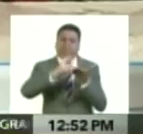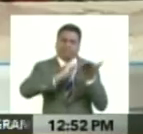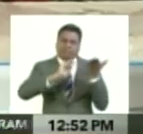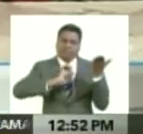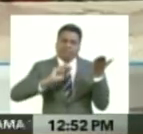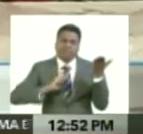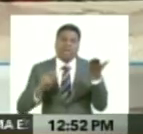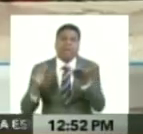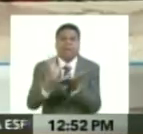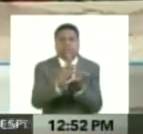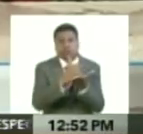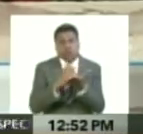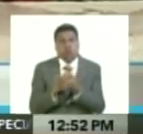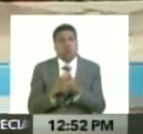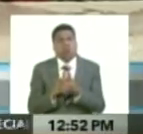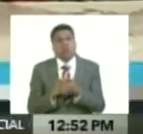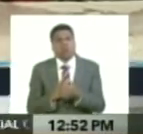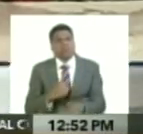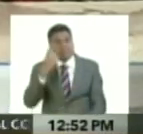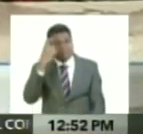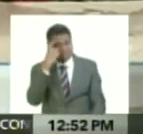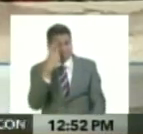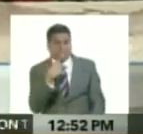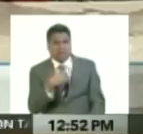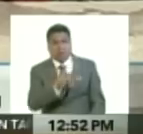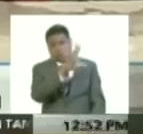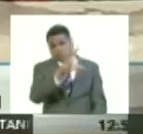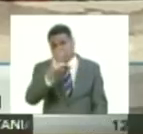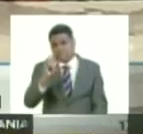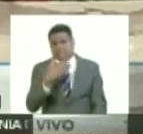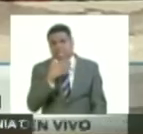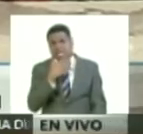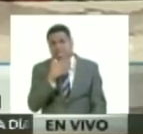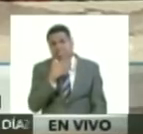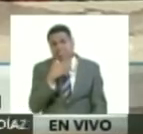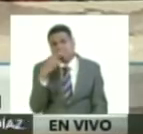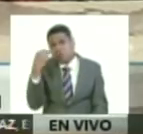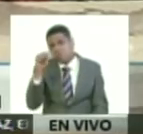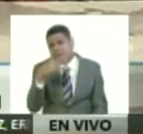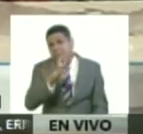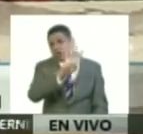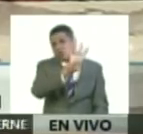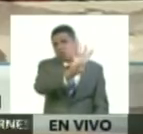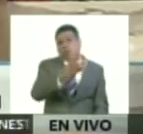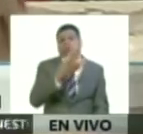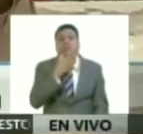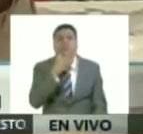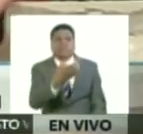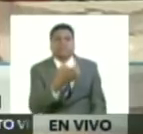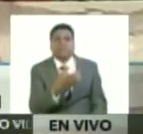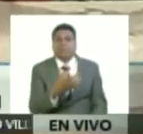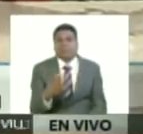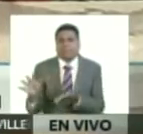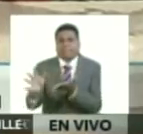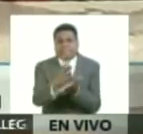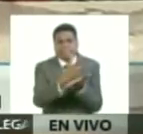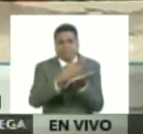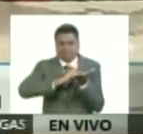dijo que entre los días 30 de noviembre al 4 de diciembre recogerían millones de